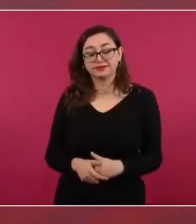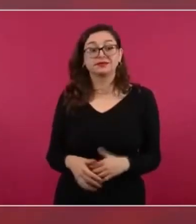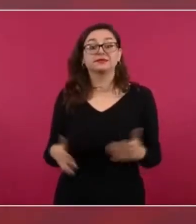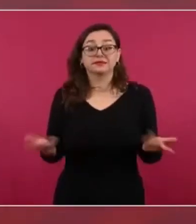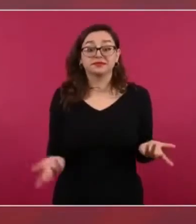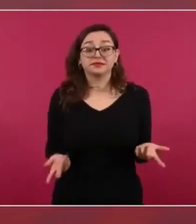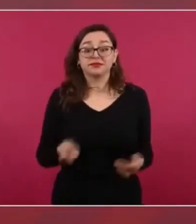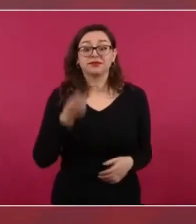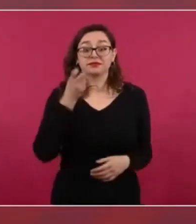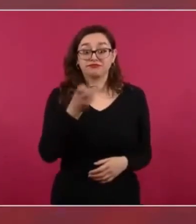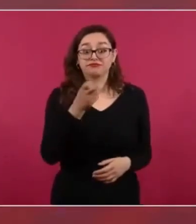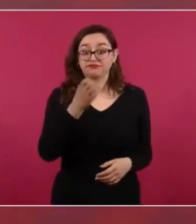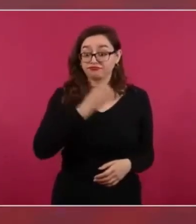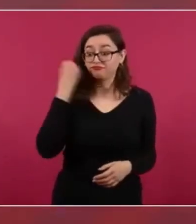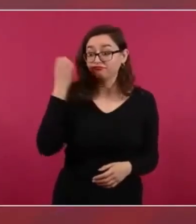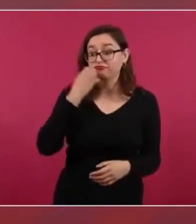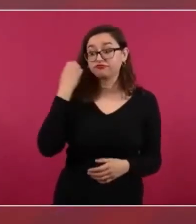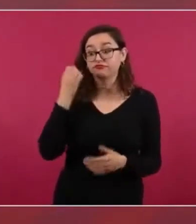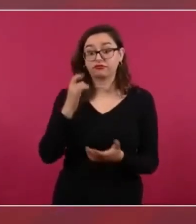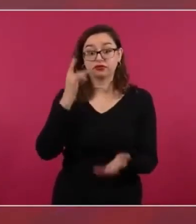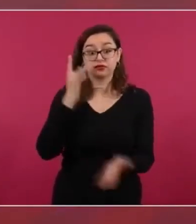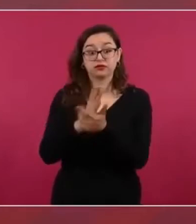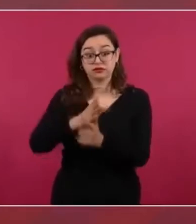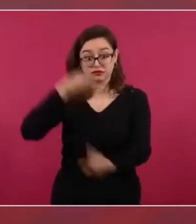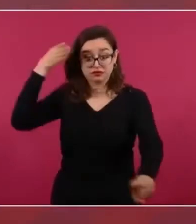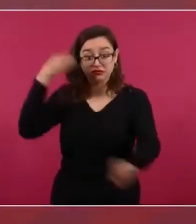cuando a la escuela es mucho más que eso.